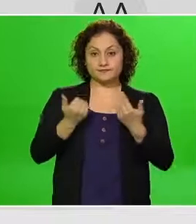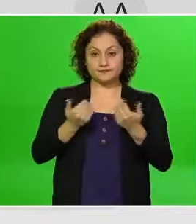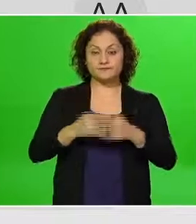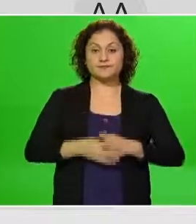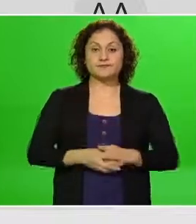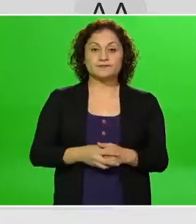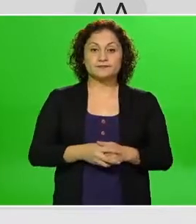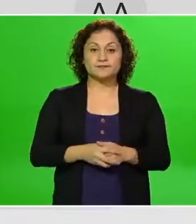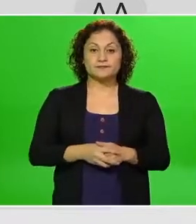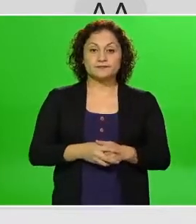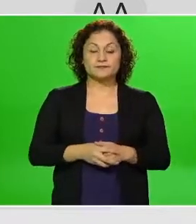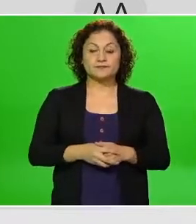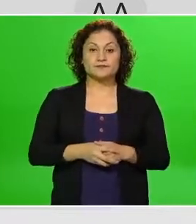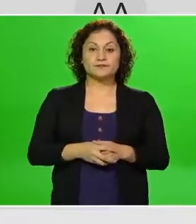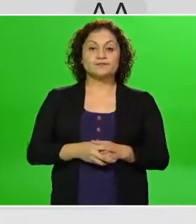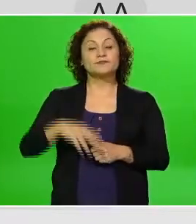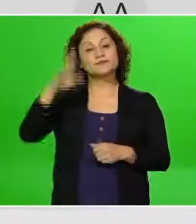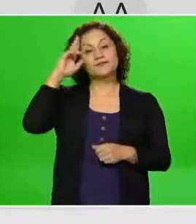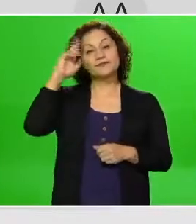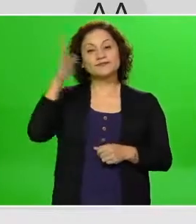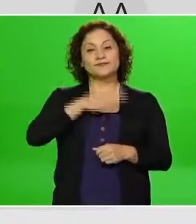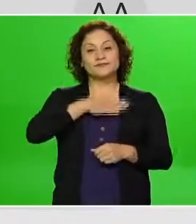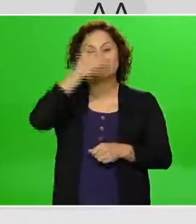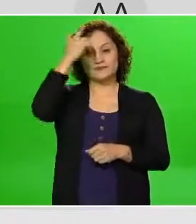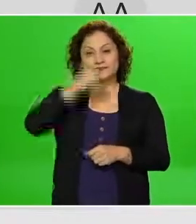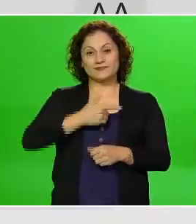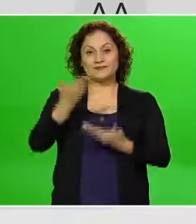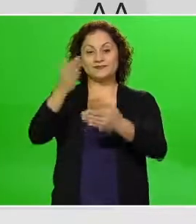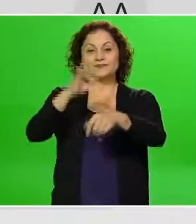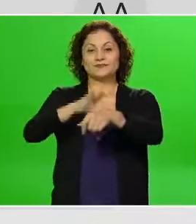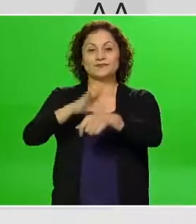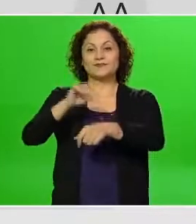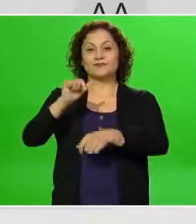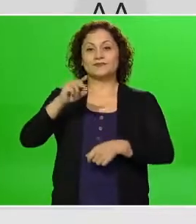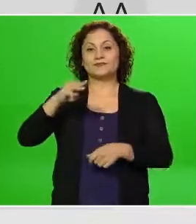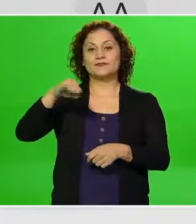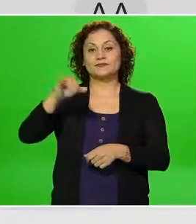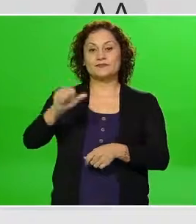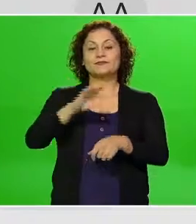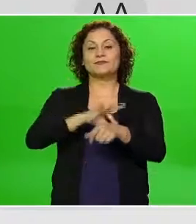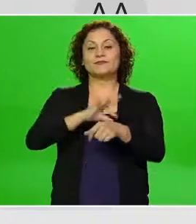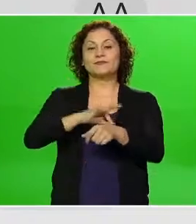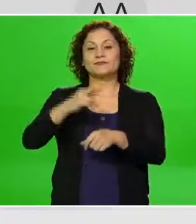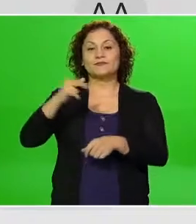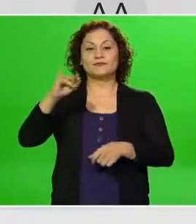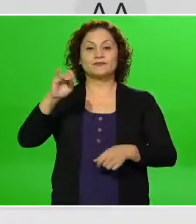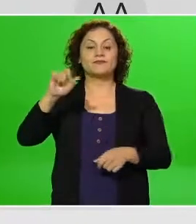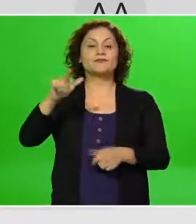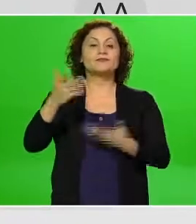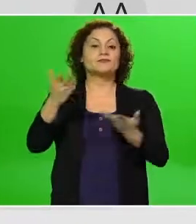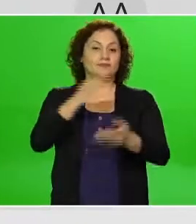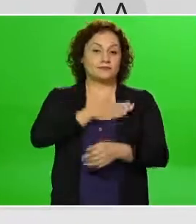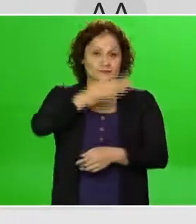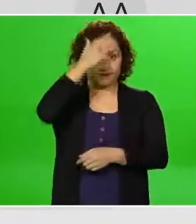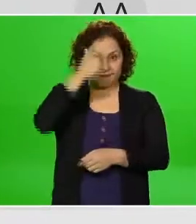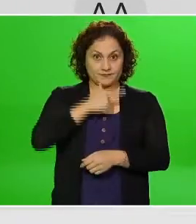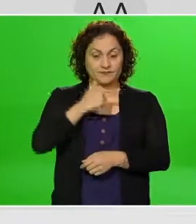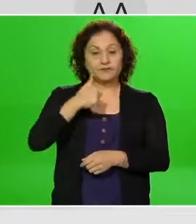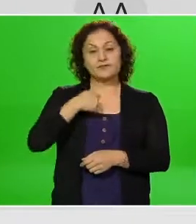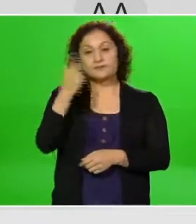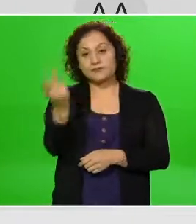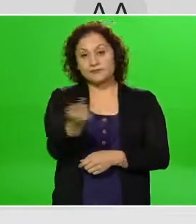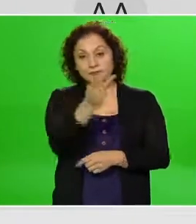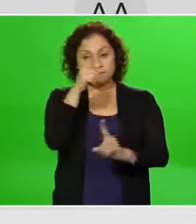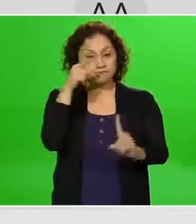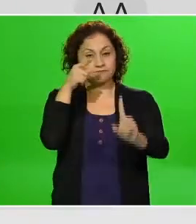tu pregunta. ¿Qué tal? Muy buenas noches, doctora Lomía, doctor Grician, muy buenas tardes, buenas noches. Bueno, es una pregunta